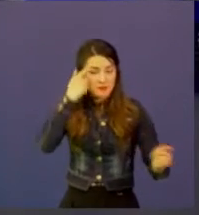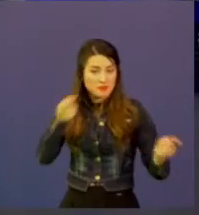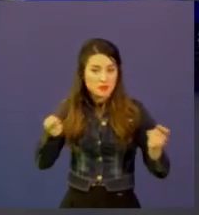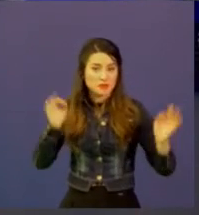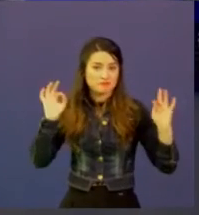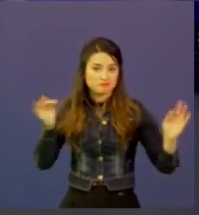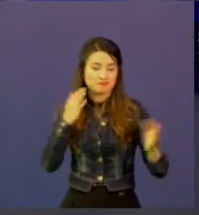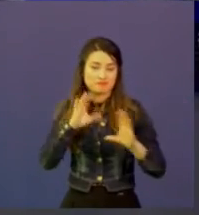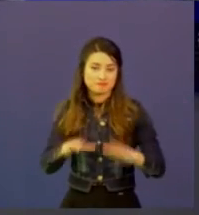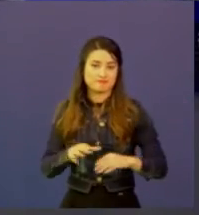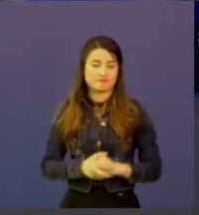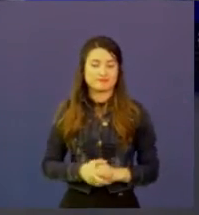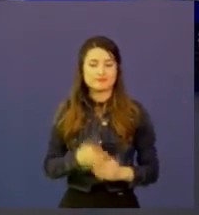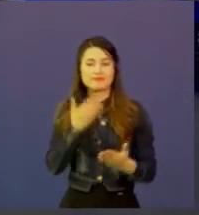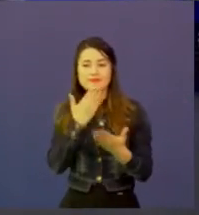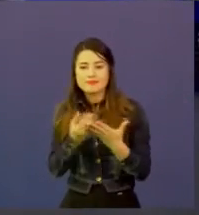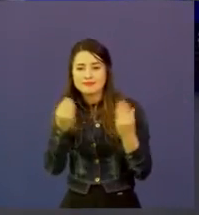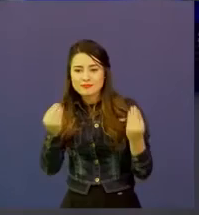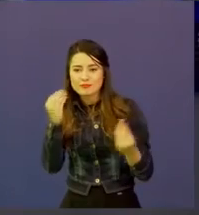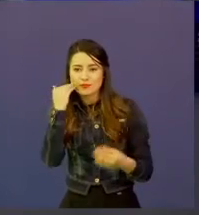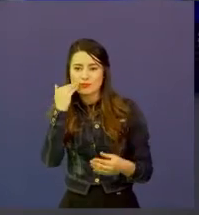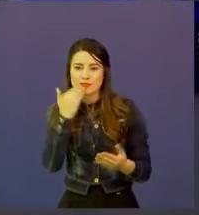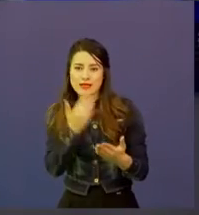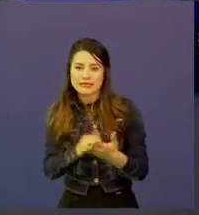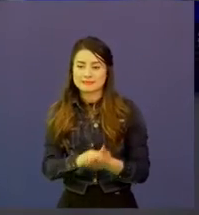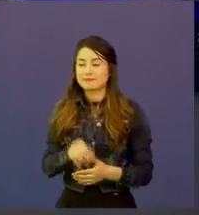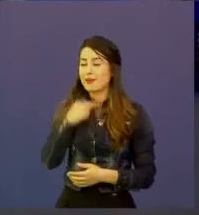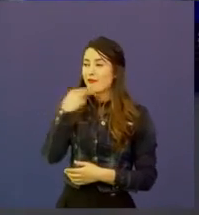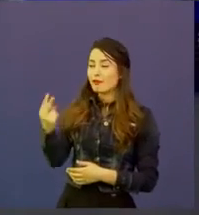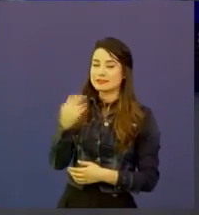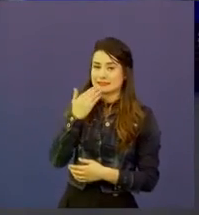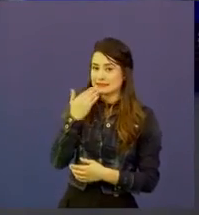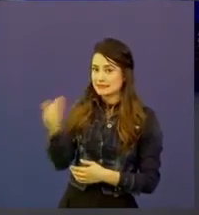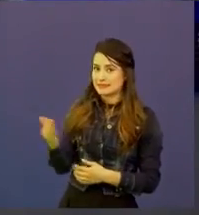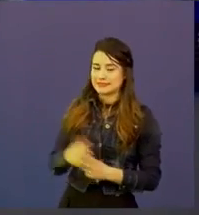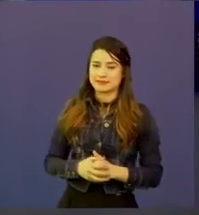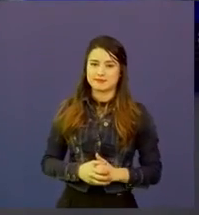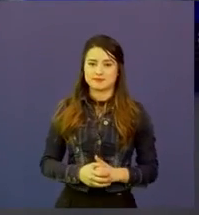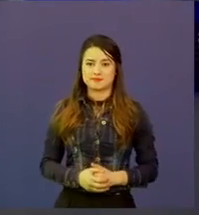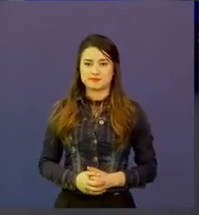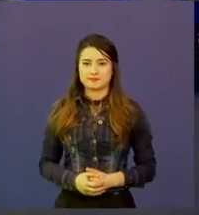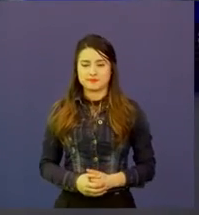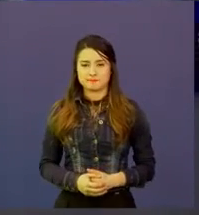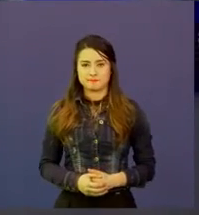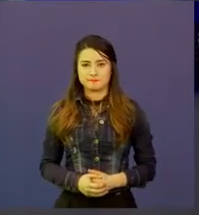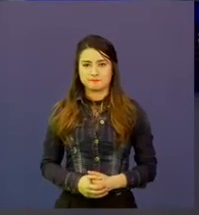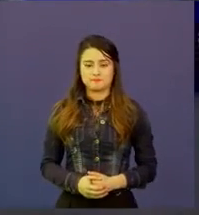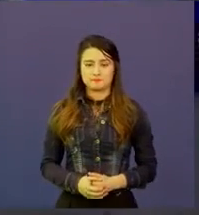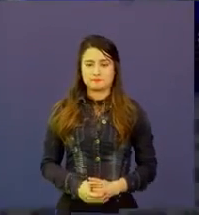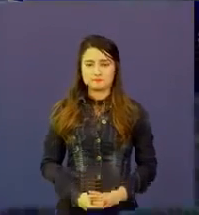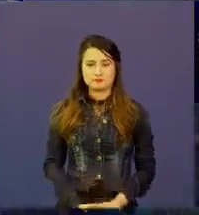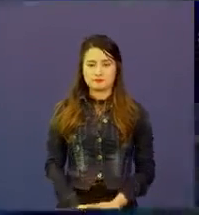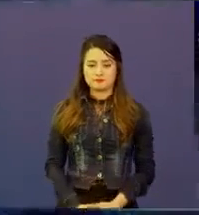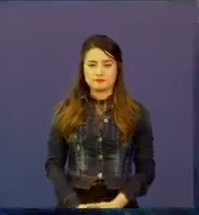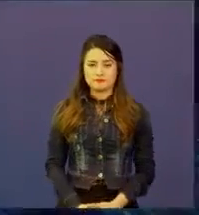clase. Muchísimas gracias, Carolina. Gracias a ustedes. Gracias.